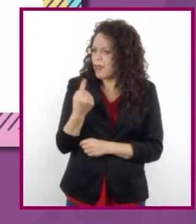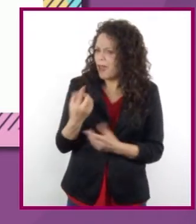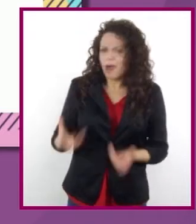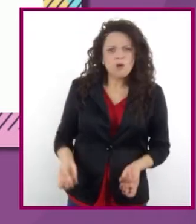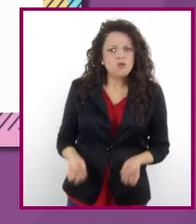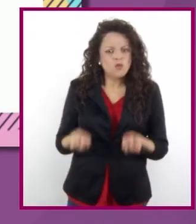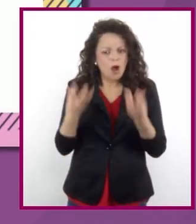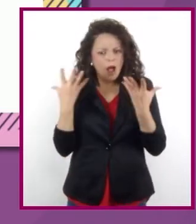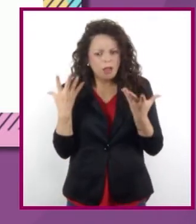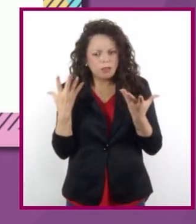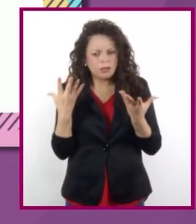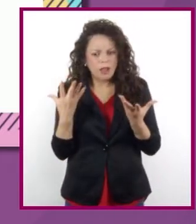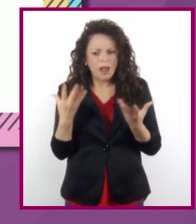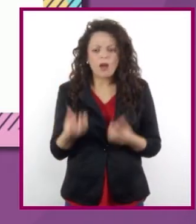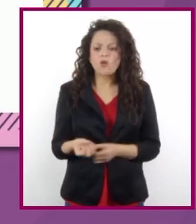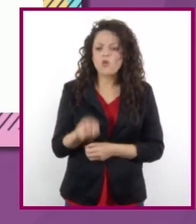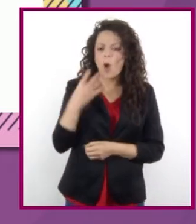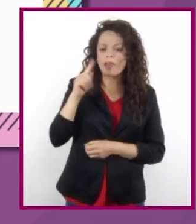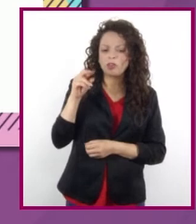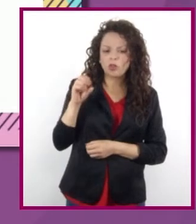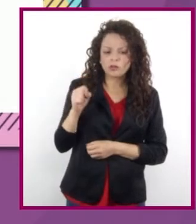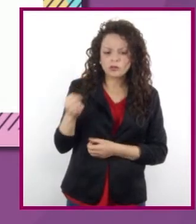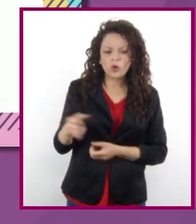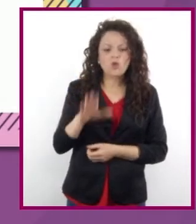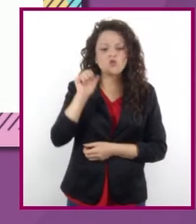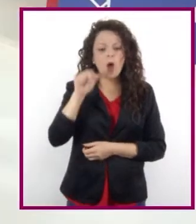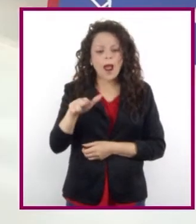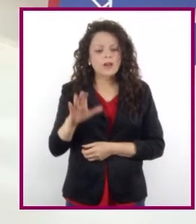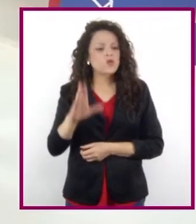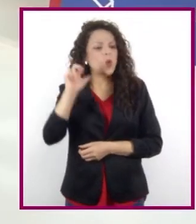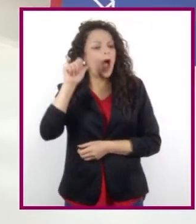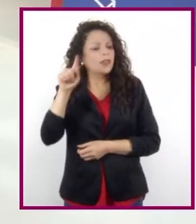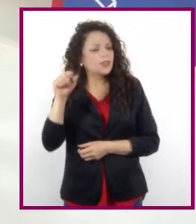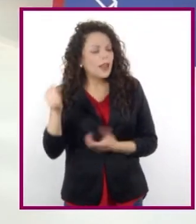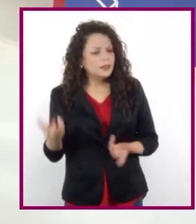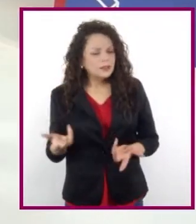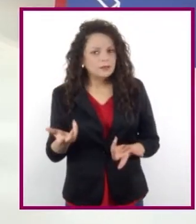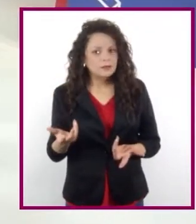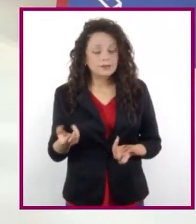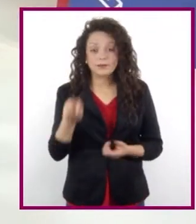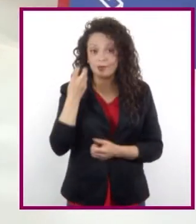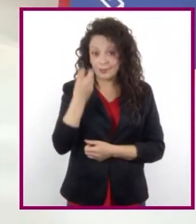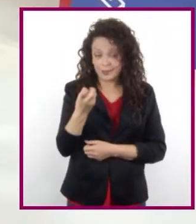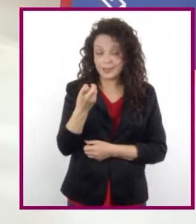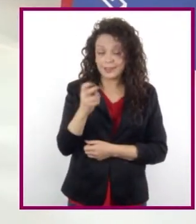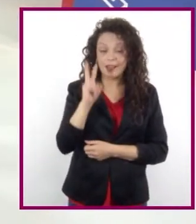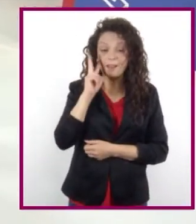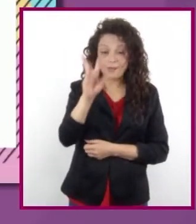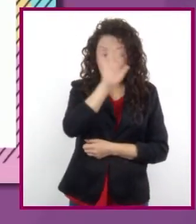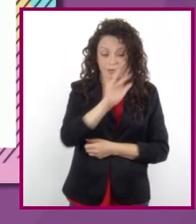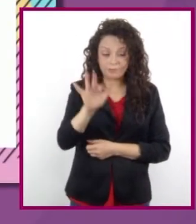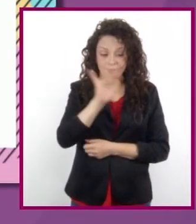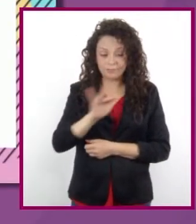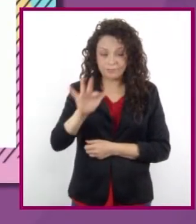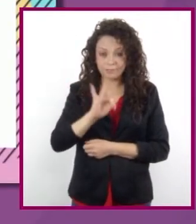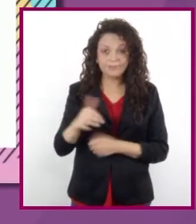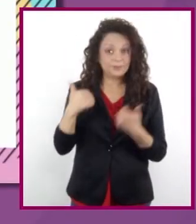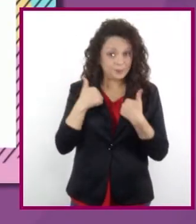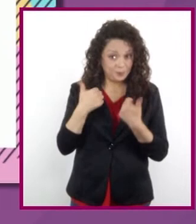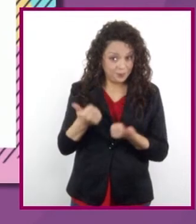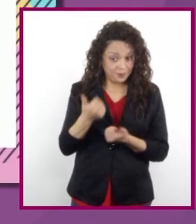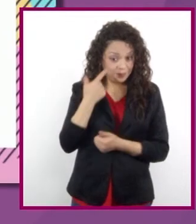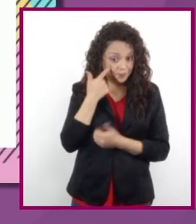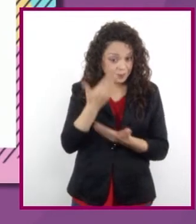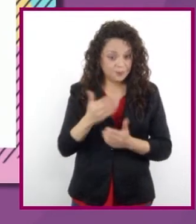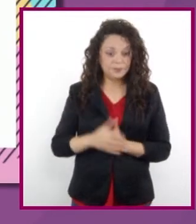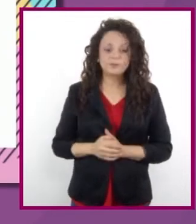¿Cuánto? ¿Cuántos? ¿Cuán? ¿Cuántas? Analicemos el siguiente texto. Al iniciar